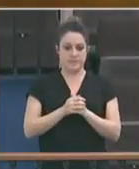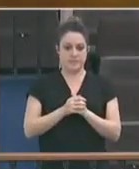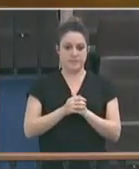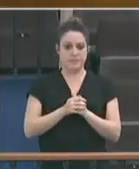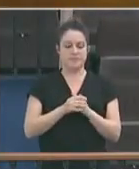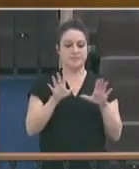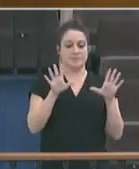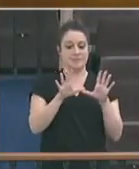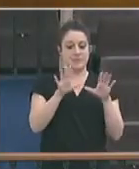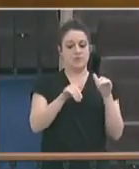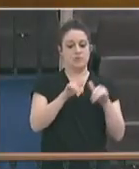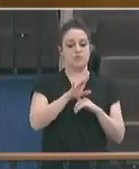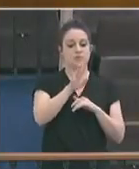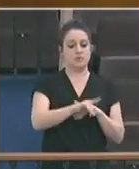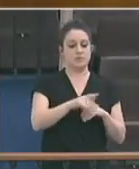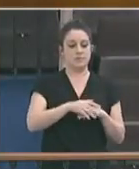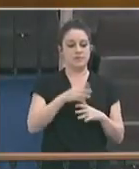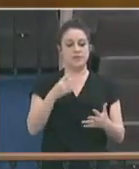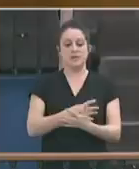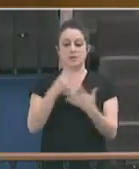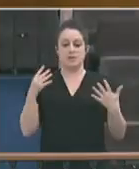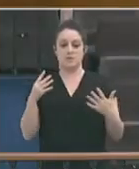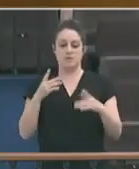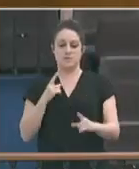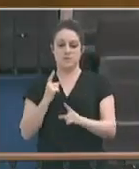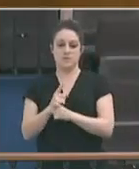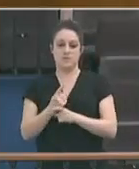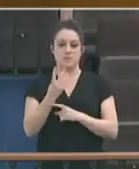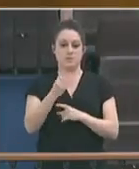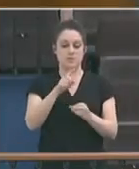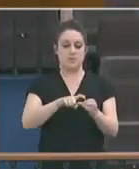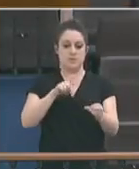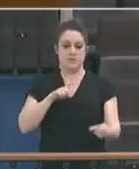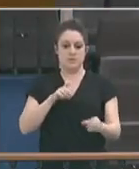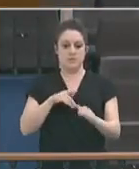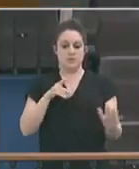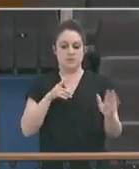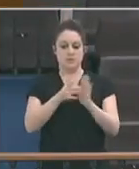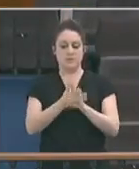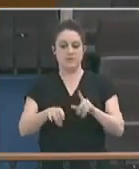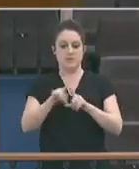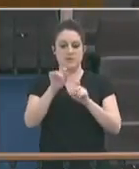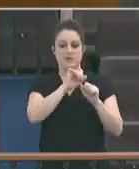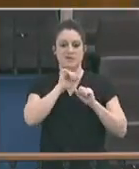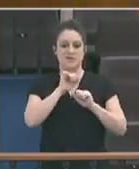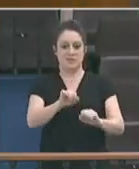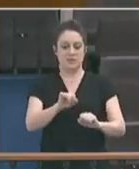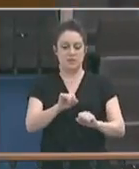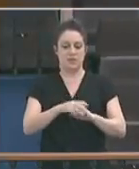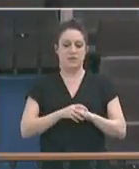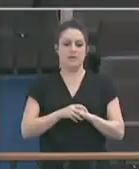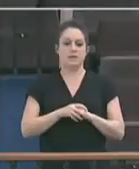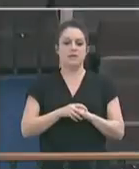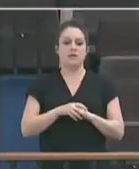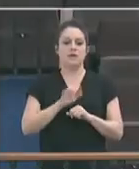10 votos a favor, 19 en contra, 4 abstenciones. Por consiguiente, queda rechazada la enmienda a la totalidad